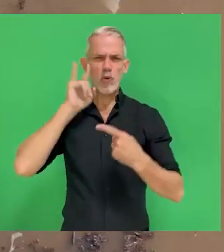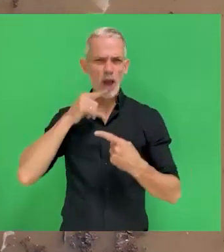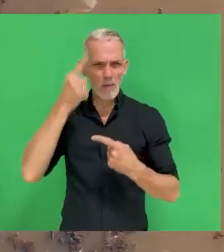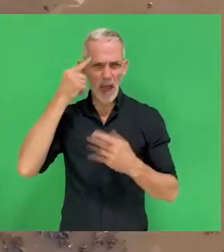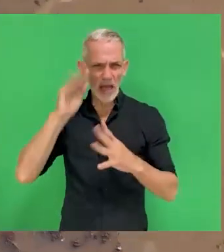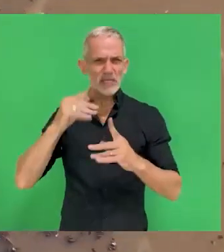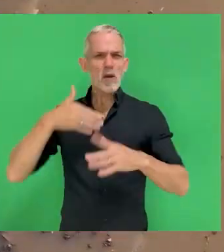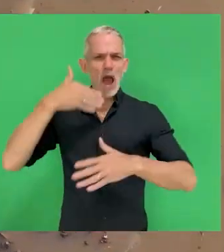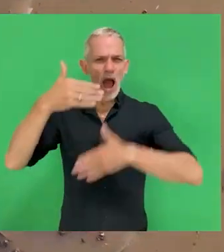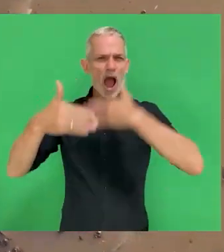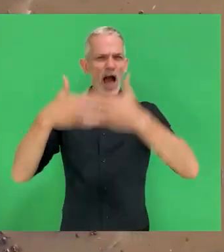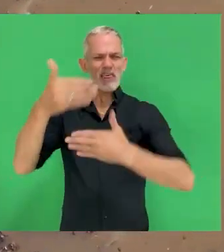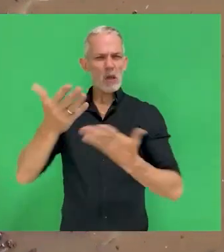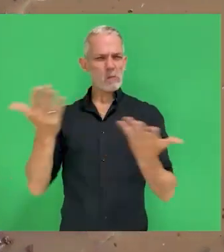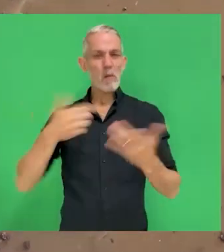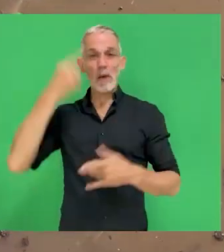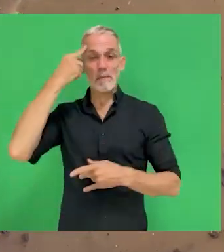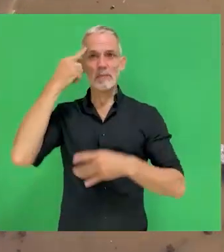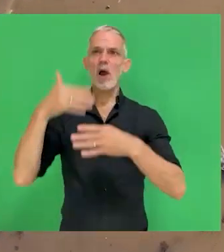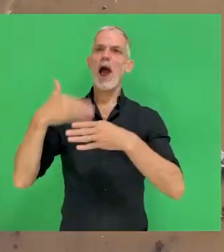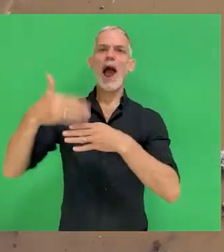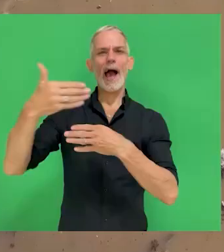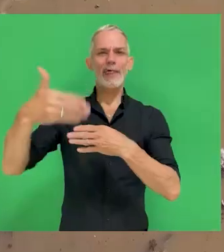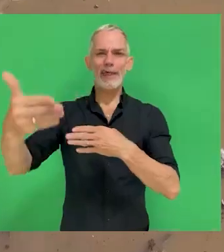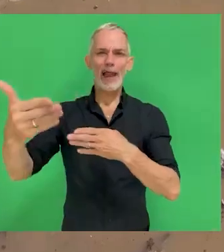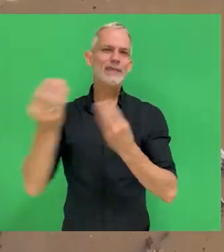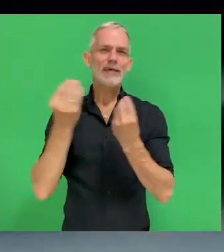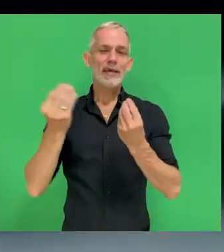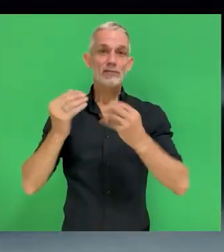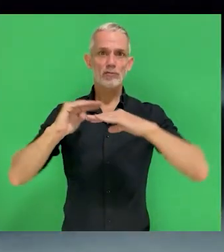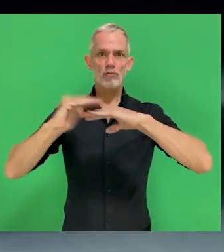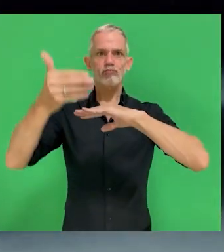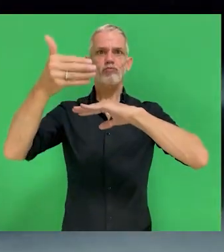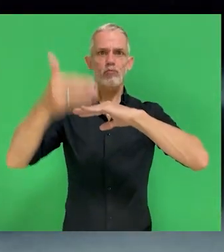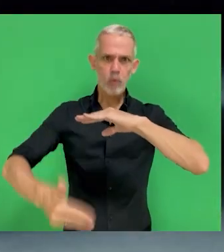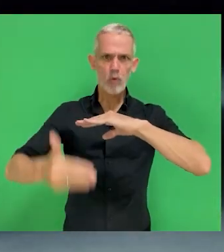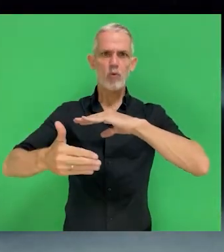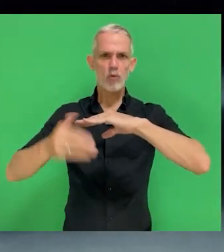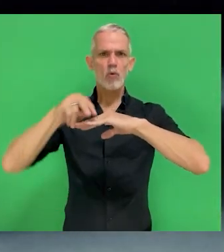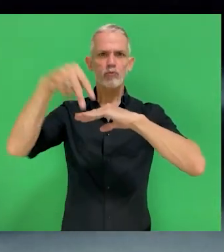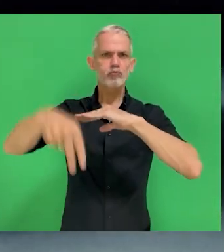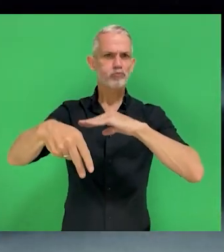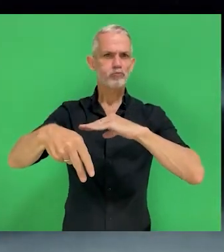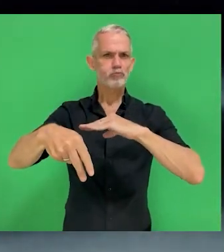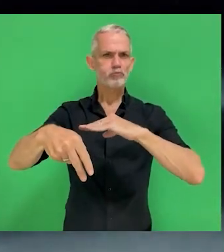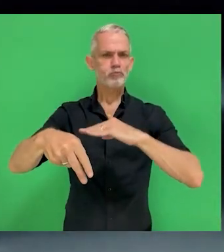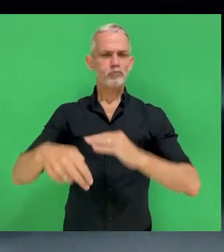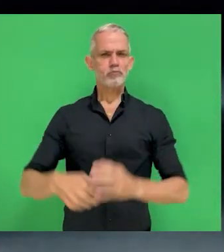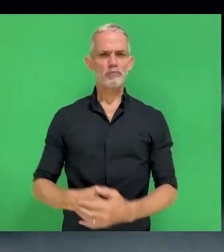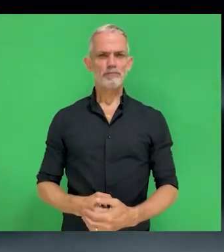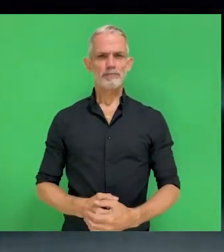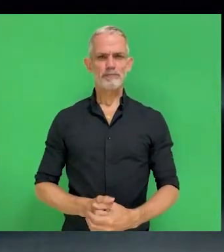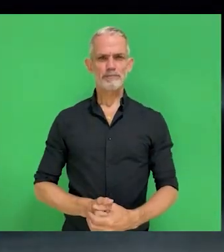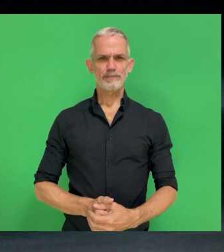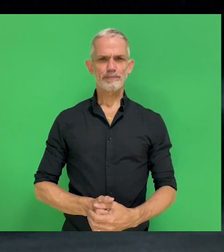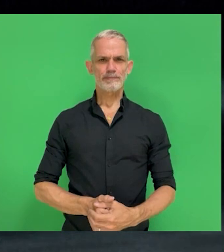así, salvo que lo que se prevea como adelante sea el abismo. Una corriente de agua sucia